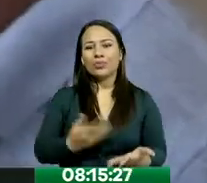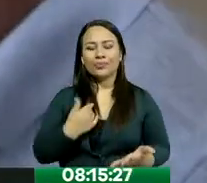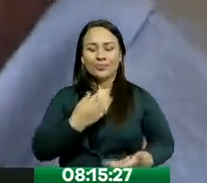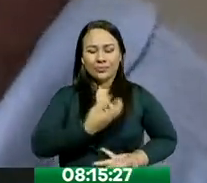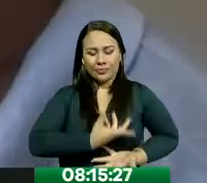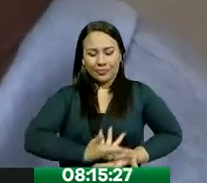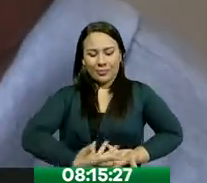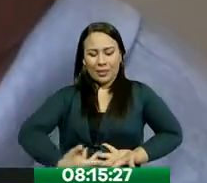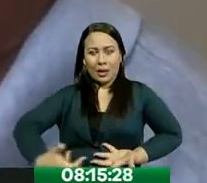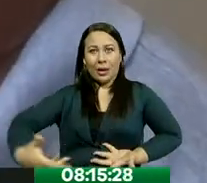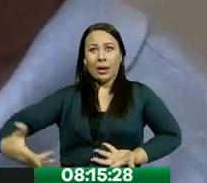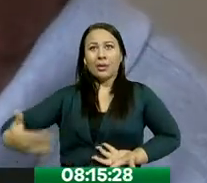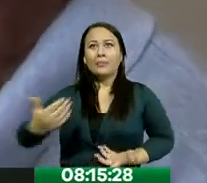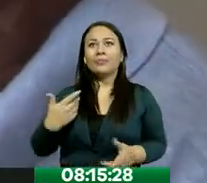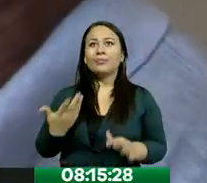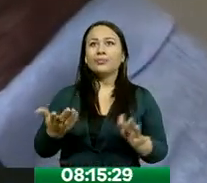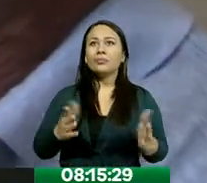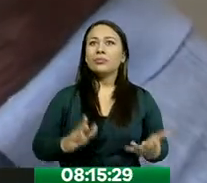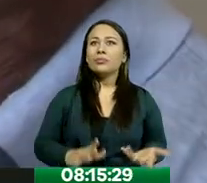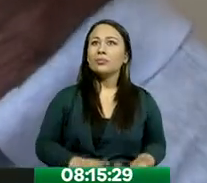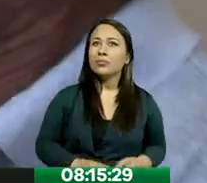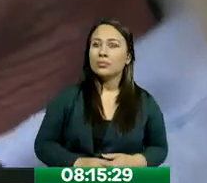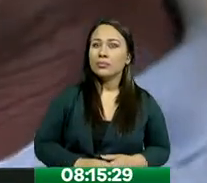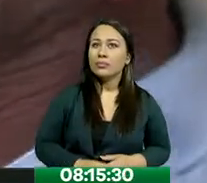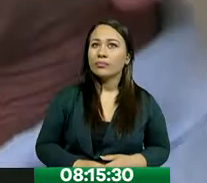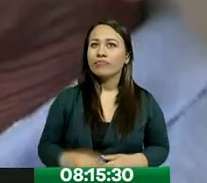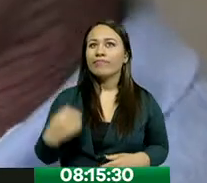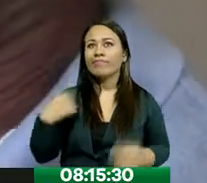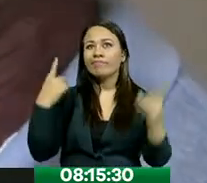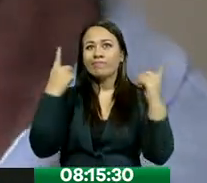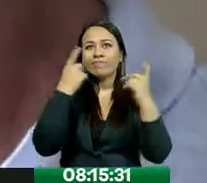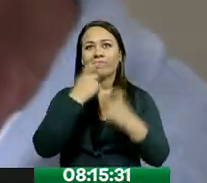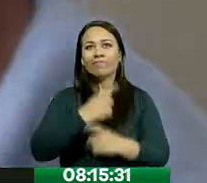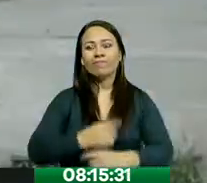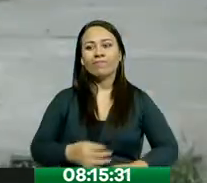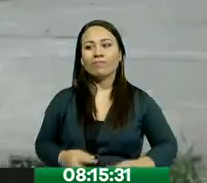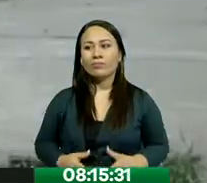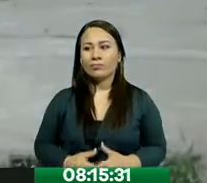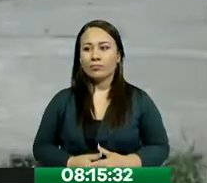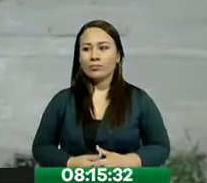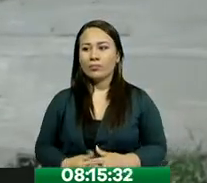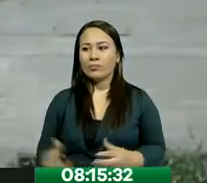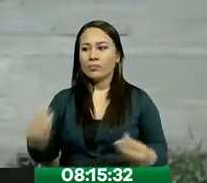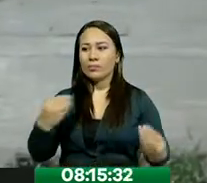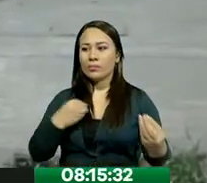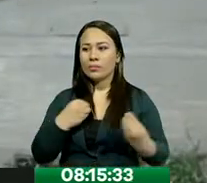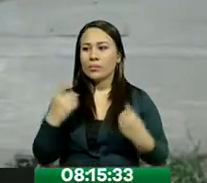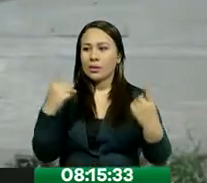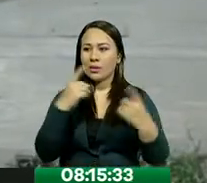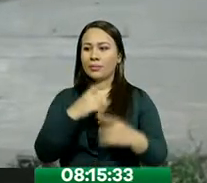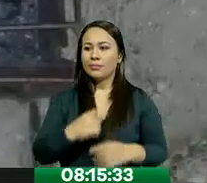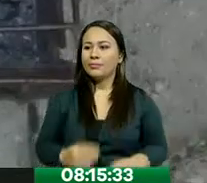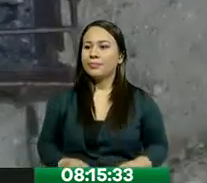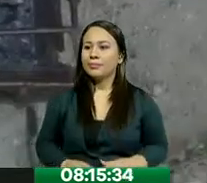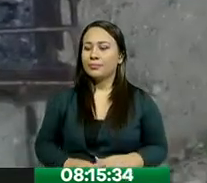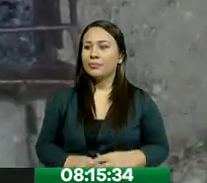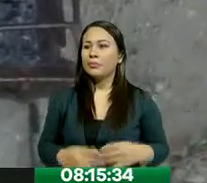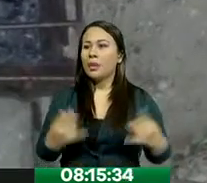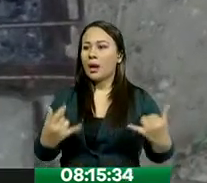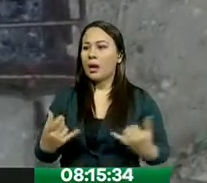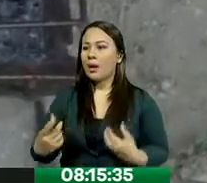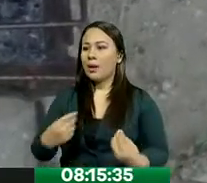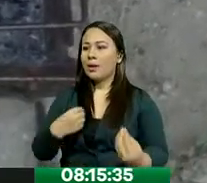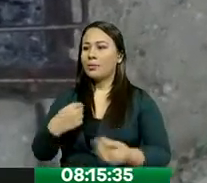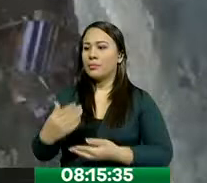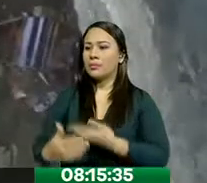estaba, seguramente estuvo herido ya, ¿no es cierto? Pero que subió a la moto, es que se viró a tus caribales. O sea, él quiso ir en la moto a buscar ayuda. Y claro,